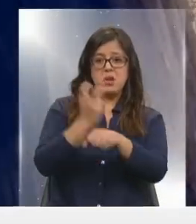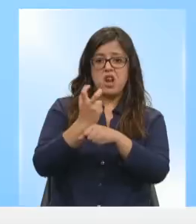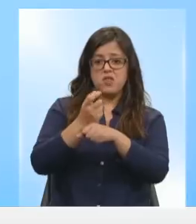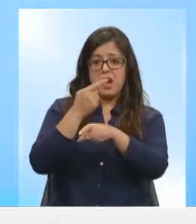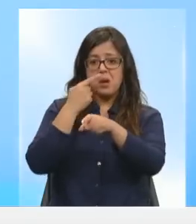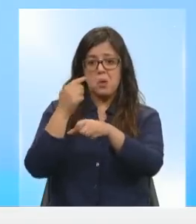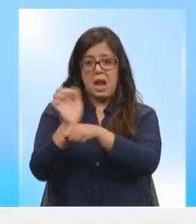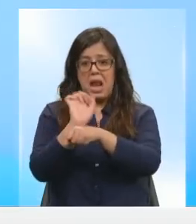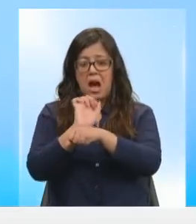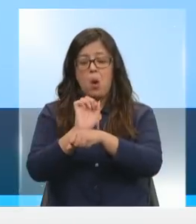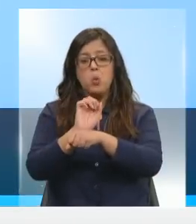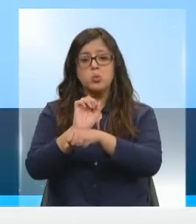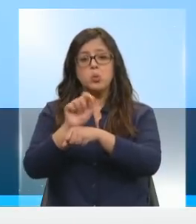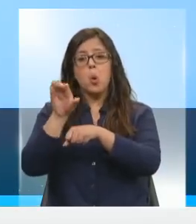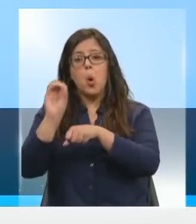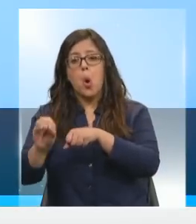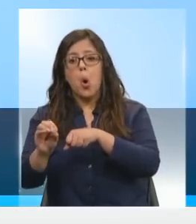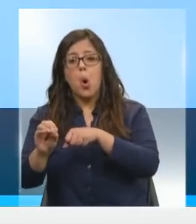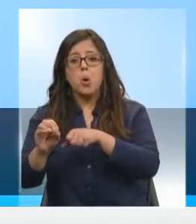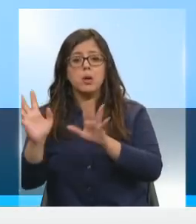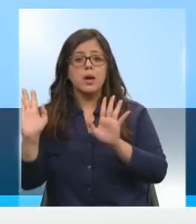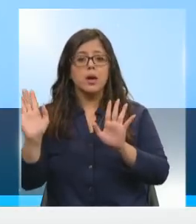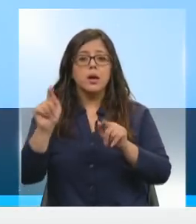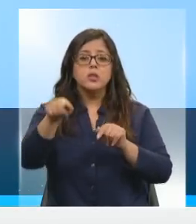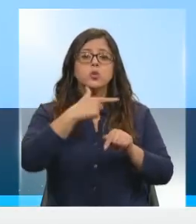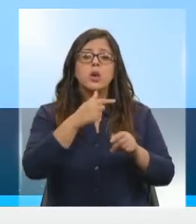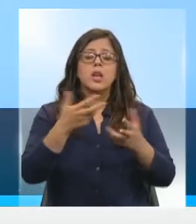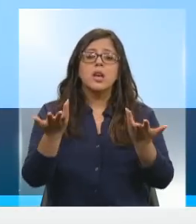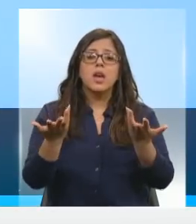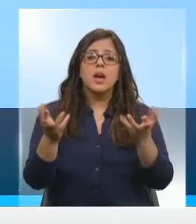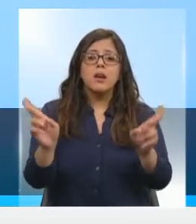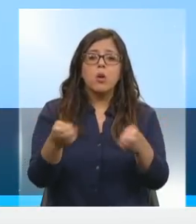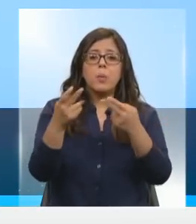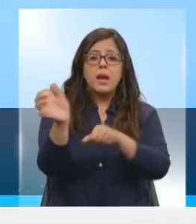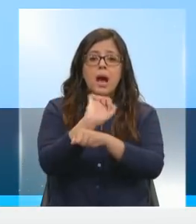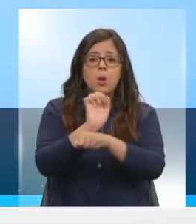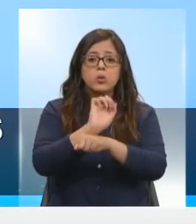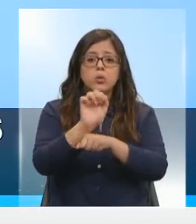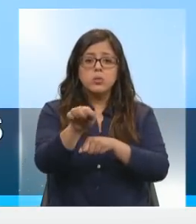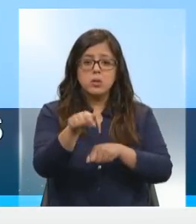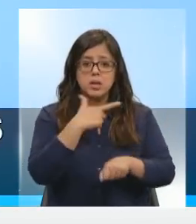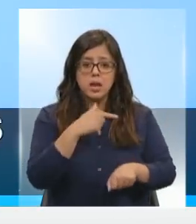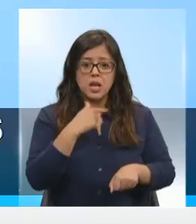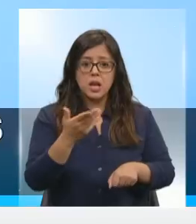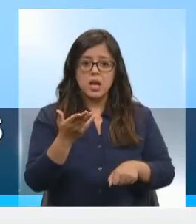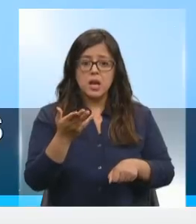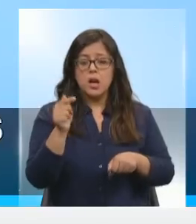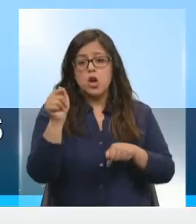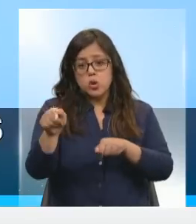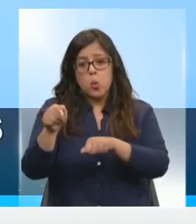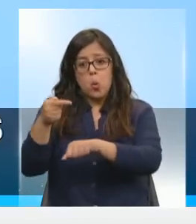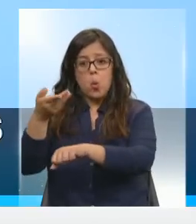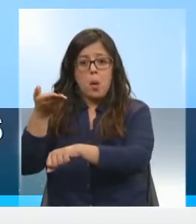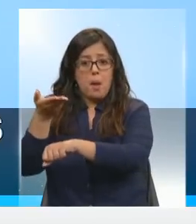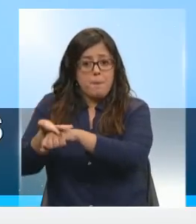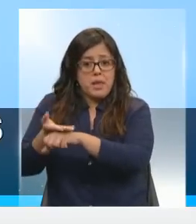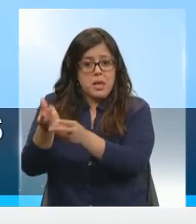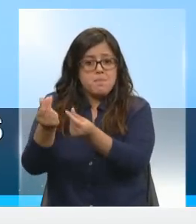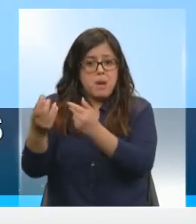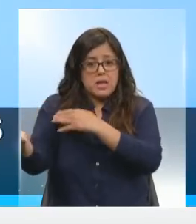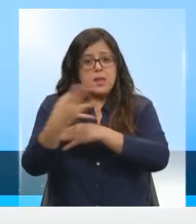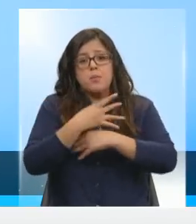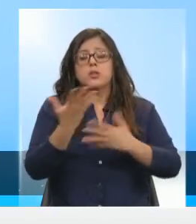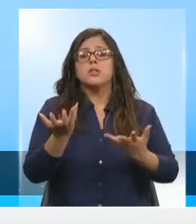él. Hoy si vos quisieras recuperar tu auto, si vos quisieras recuperar, te conseguís con alguien para depositar y depositáis,